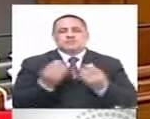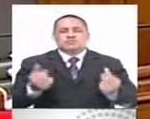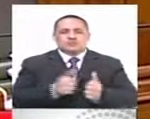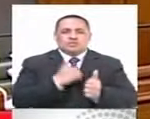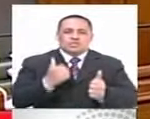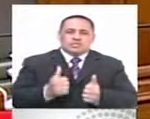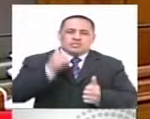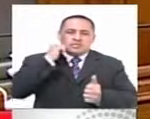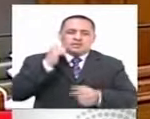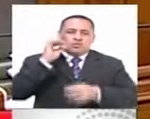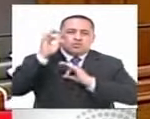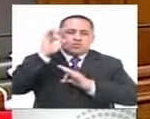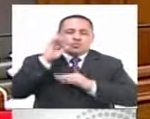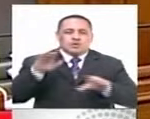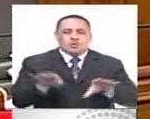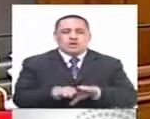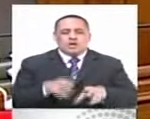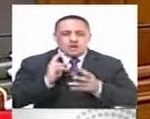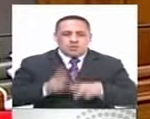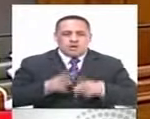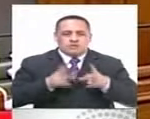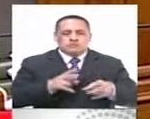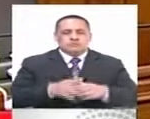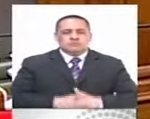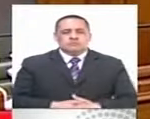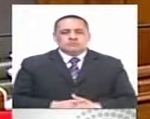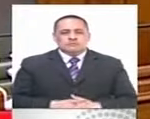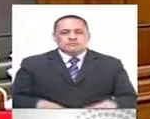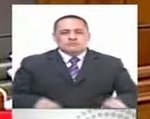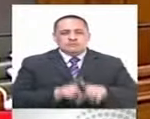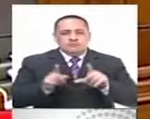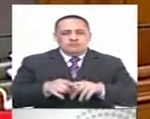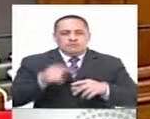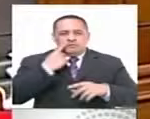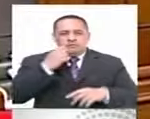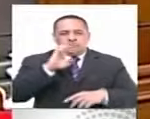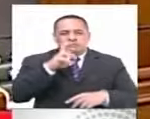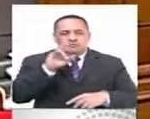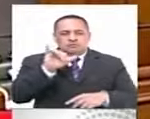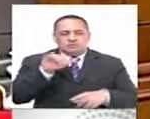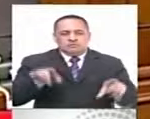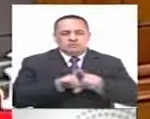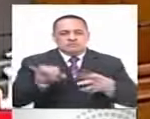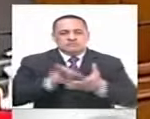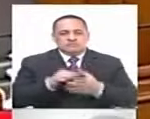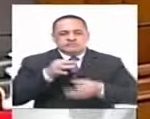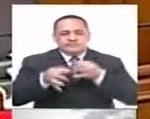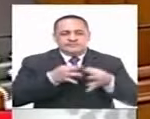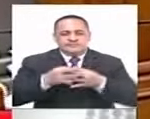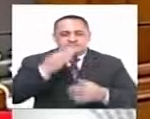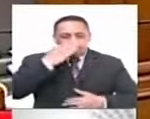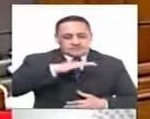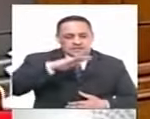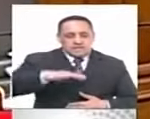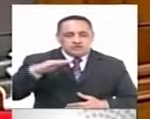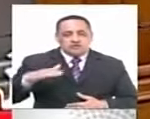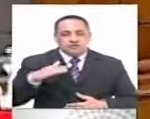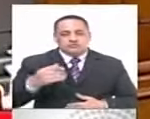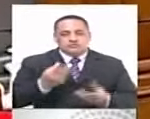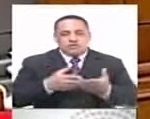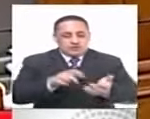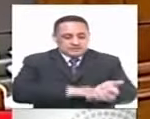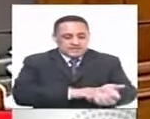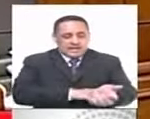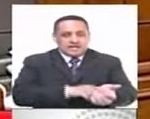retórica. Acaba de antecederme mi colega Freddy, donde hay niños con plomo